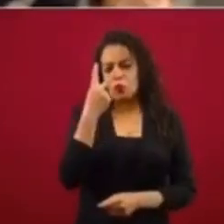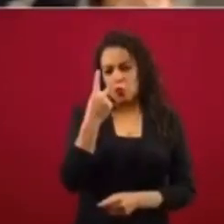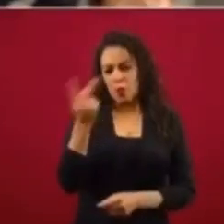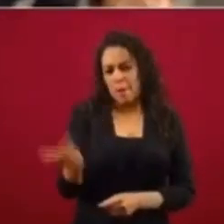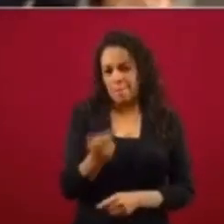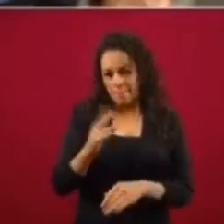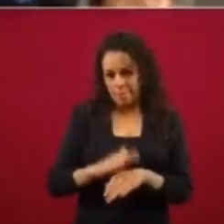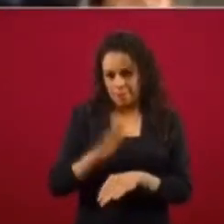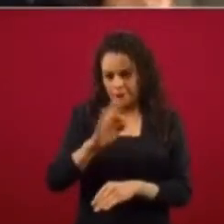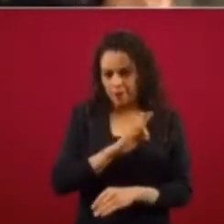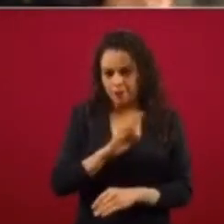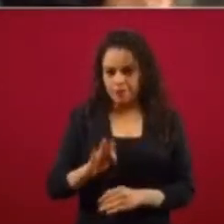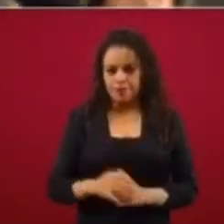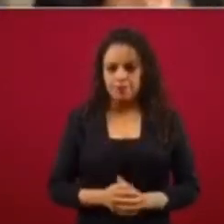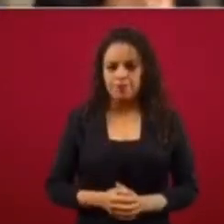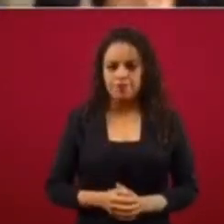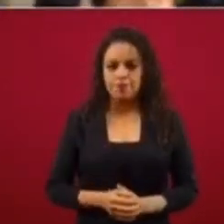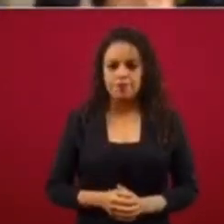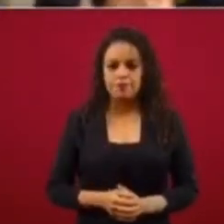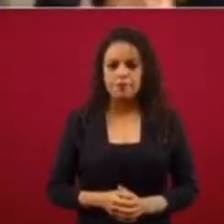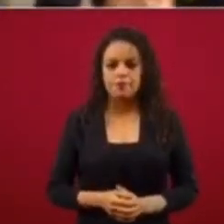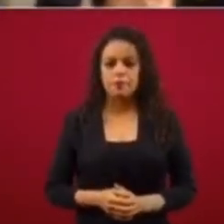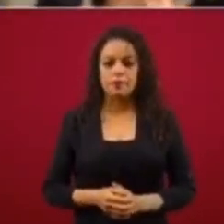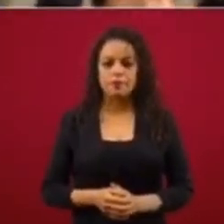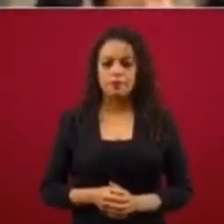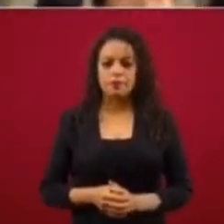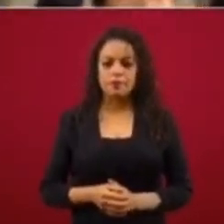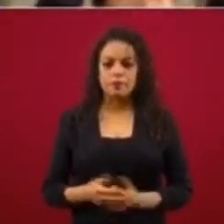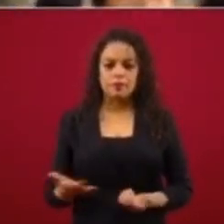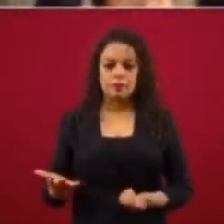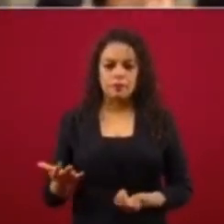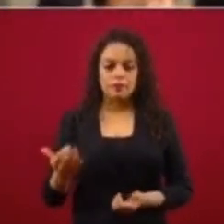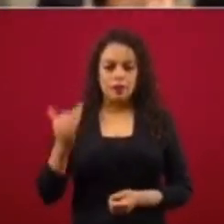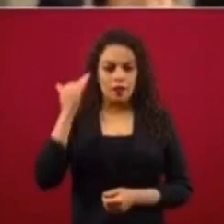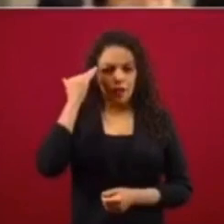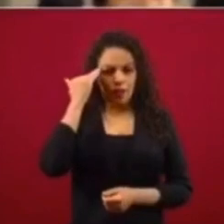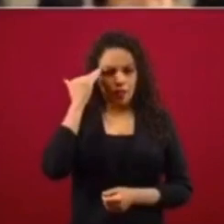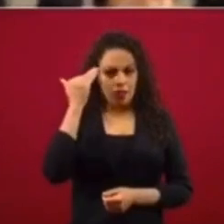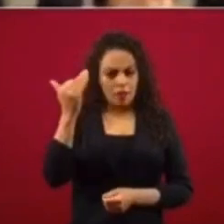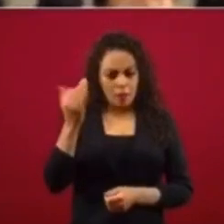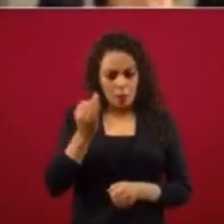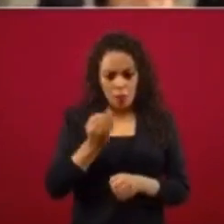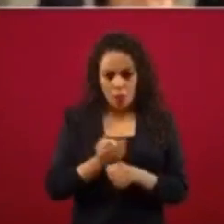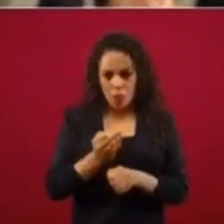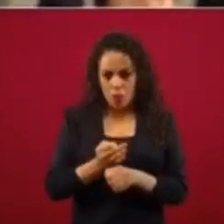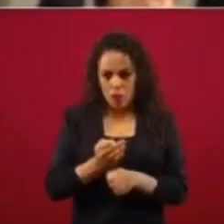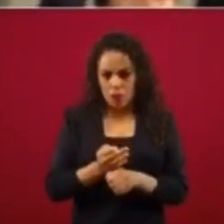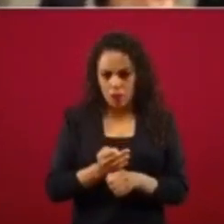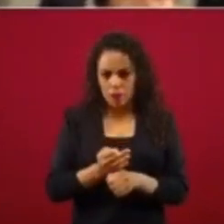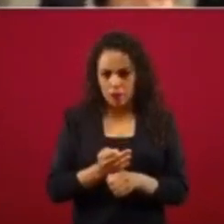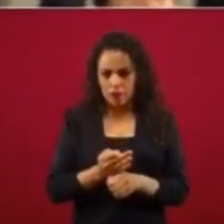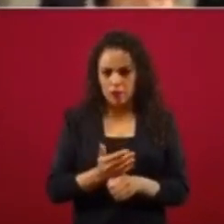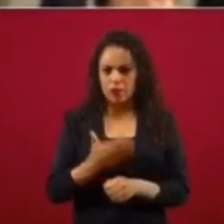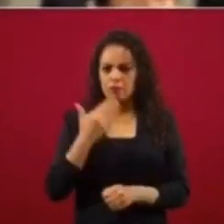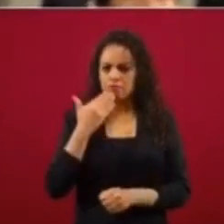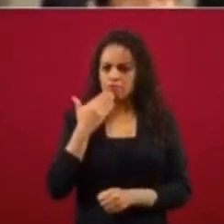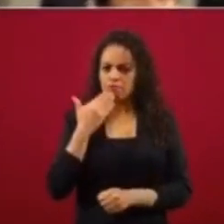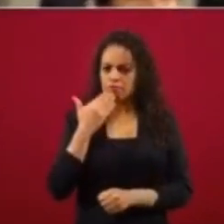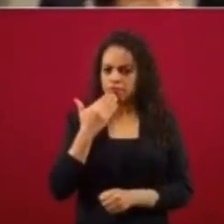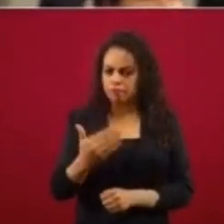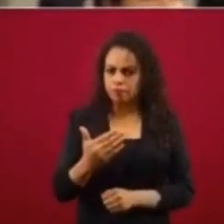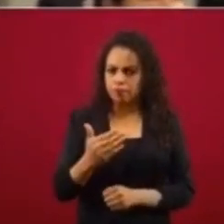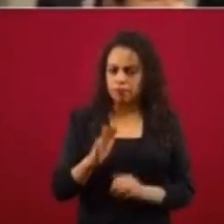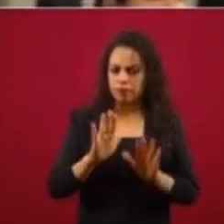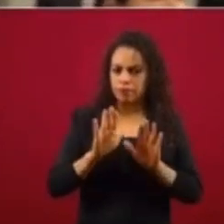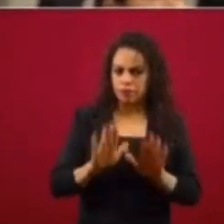Aprovechando que tiene ahí su pañuelo blanco, ¿no es tiempo de llamar a una verdadera tregua y jalar parejo todos, no solamente